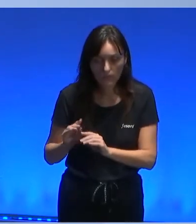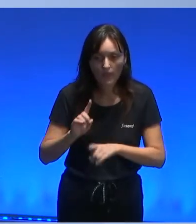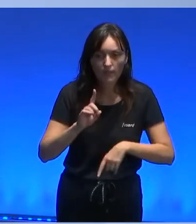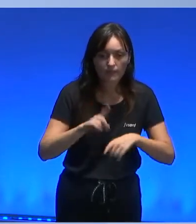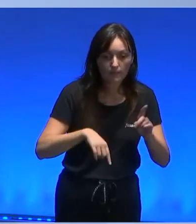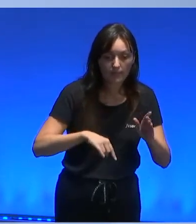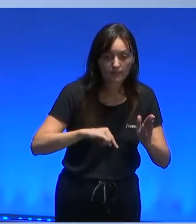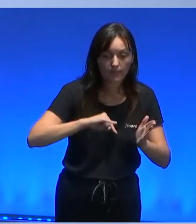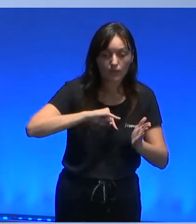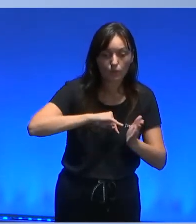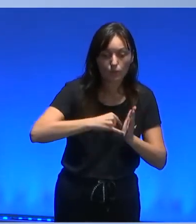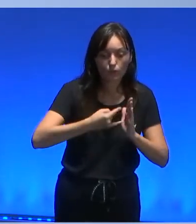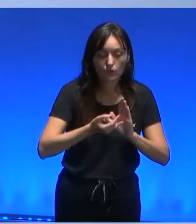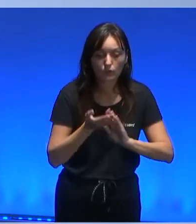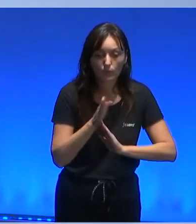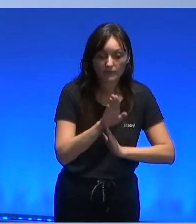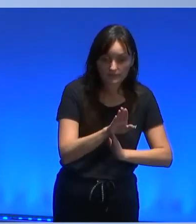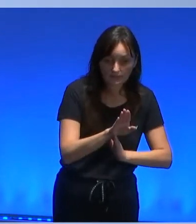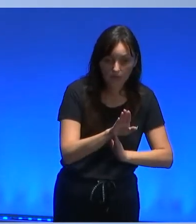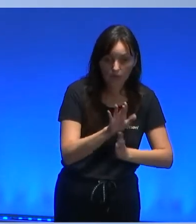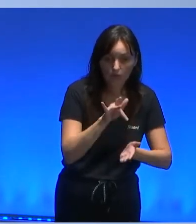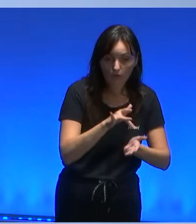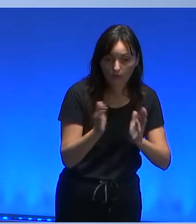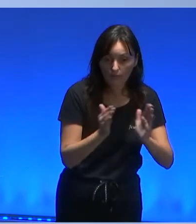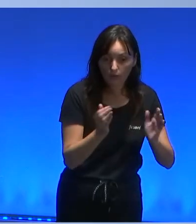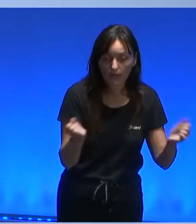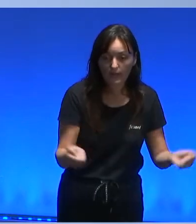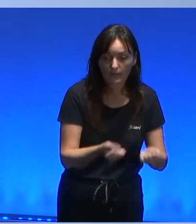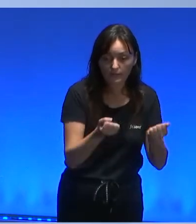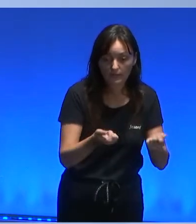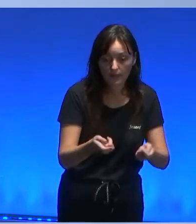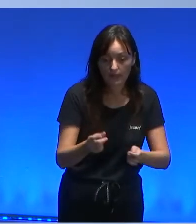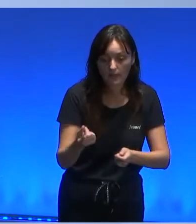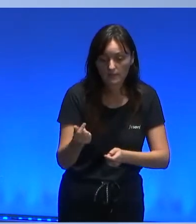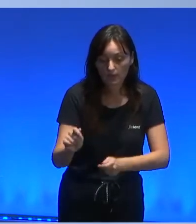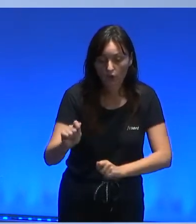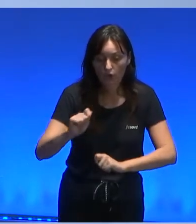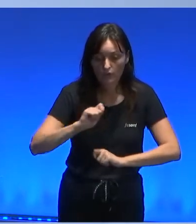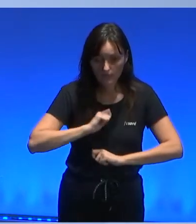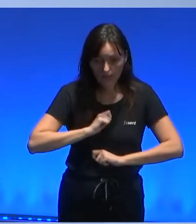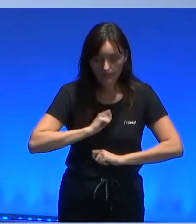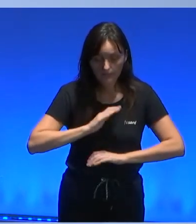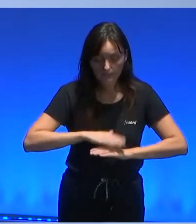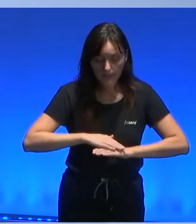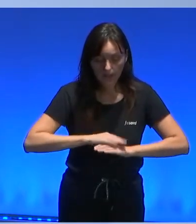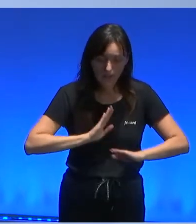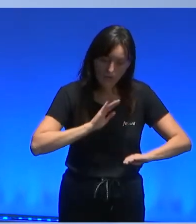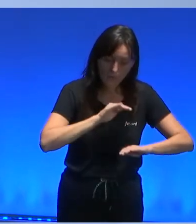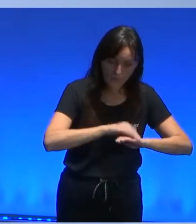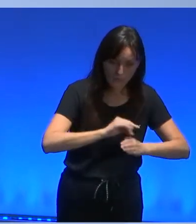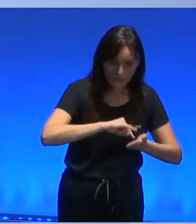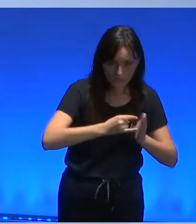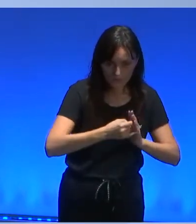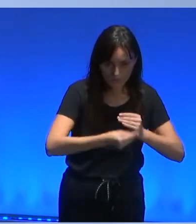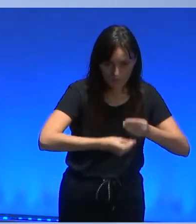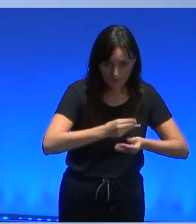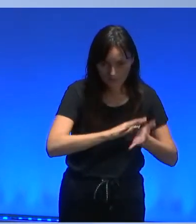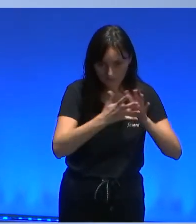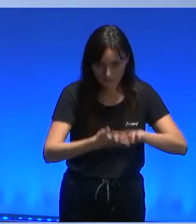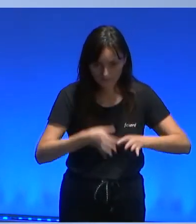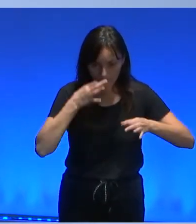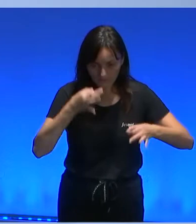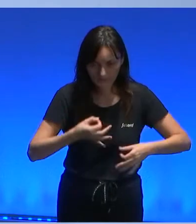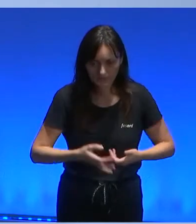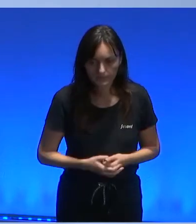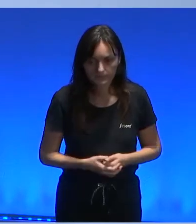había presentado como en campaña, recibía un dinero para realizar este proyecto. Digo todo